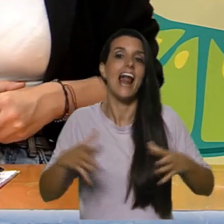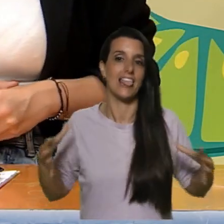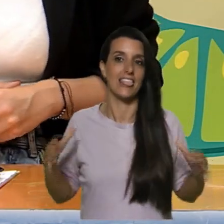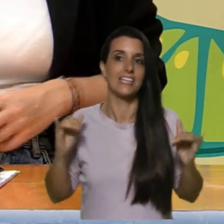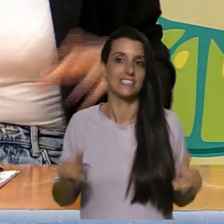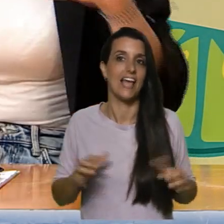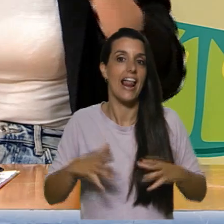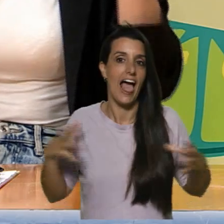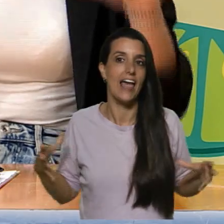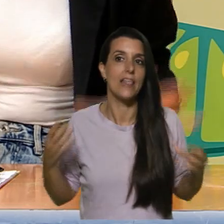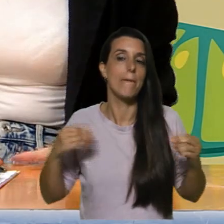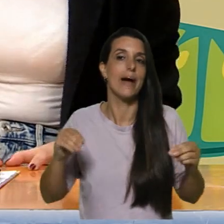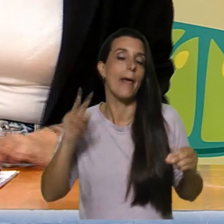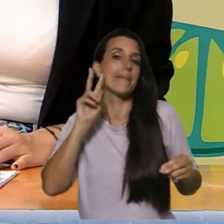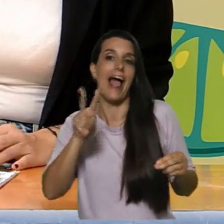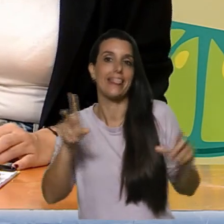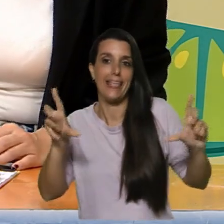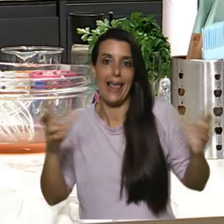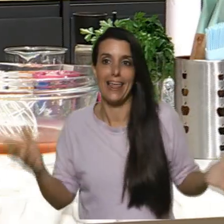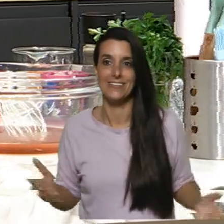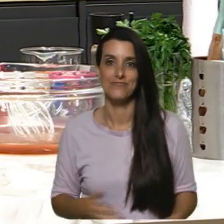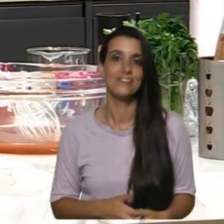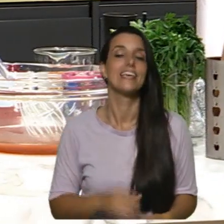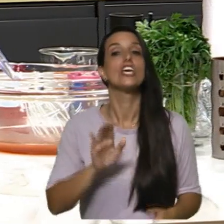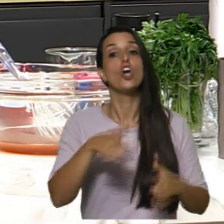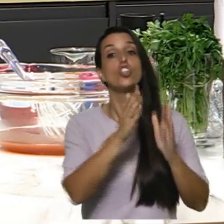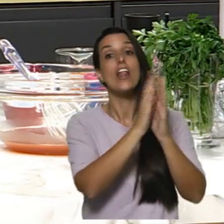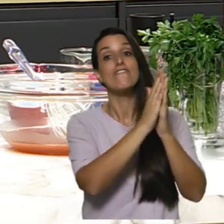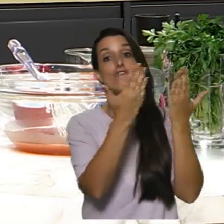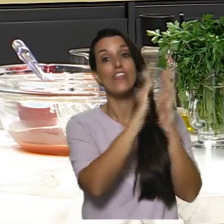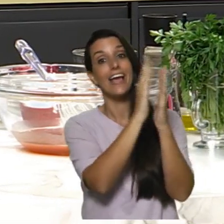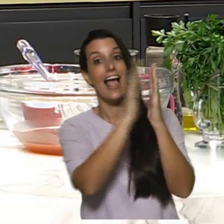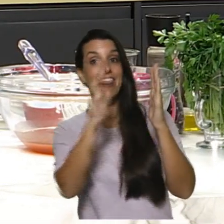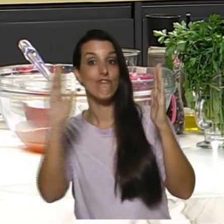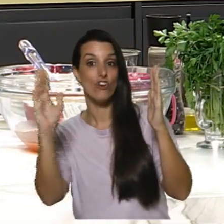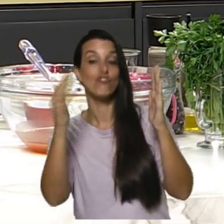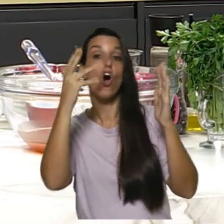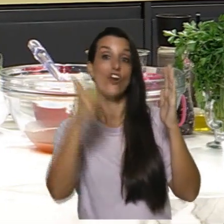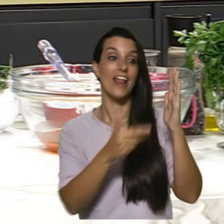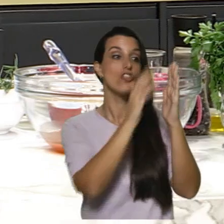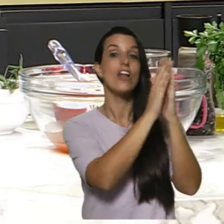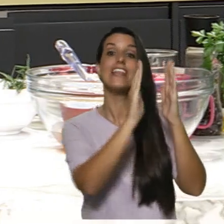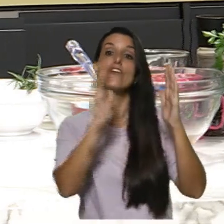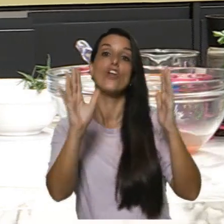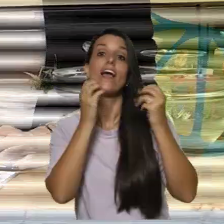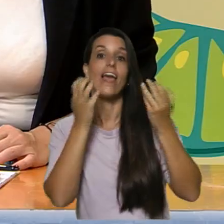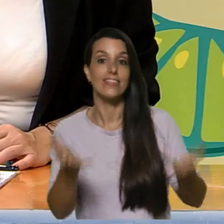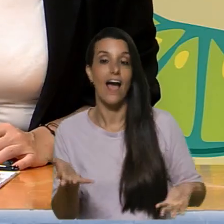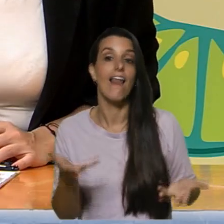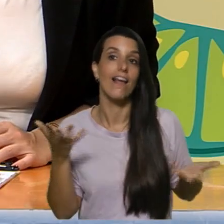el sofá. Es grande, es para tirarse a mirar. Y otra cosa son los libros de la biblioteca. ¿Cómo tenés los libros de la biblioteca? ¿Cómo los tenés